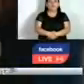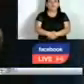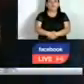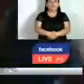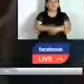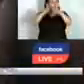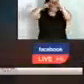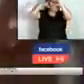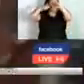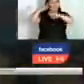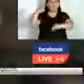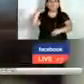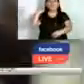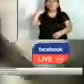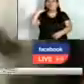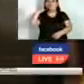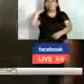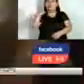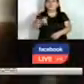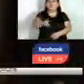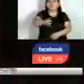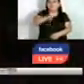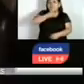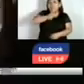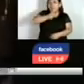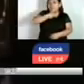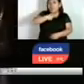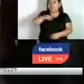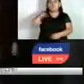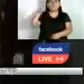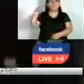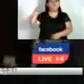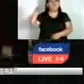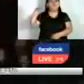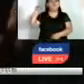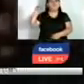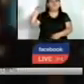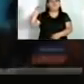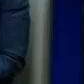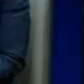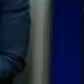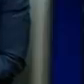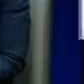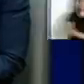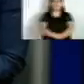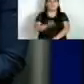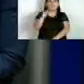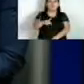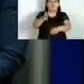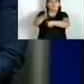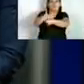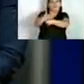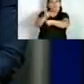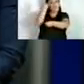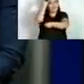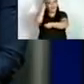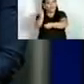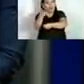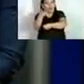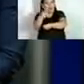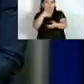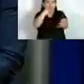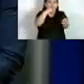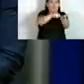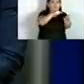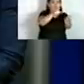Con edición de Carlos Cruz, informó para Noticiero El Zamorano, Moisés Paniagua. Y el partido Nueva Ciudad denunció